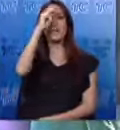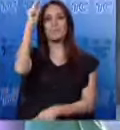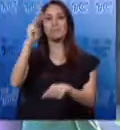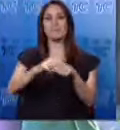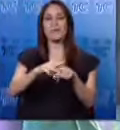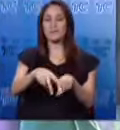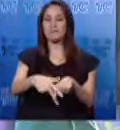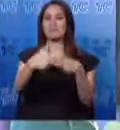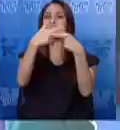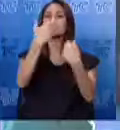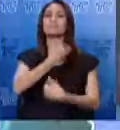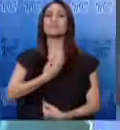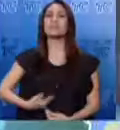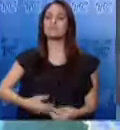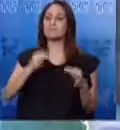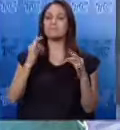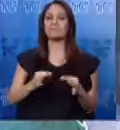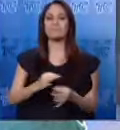mayo.